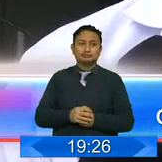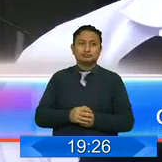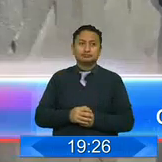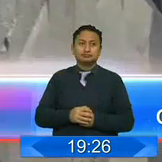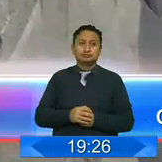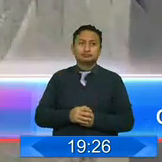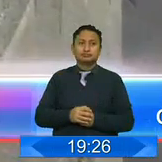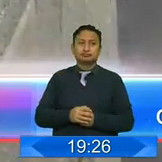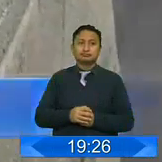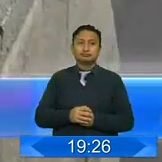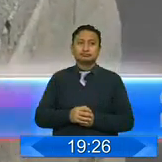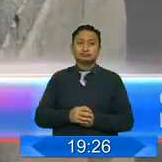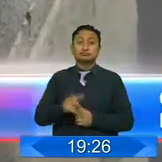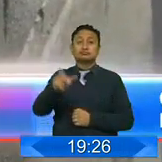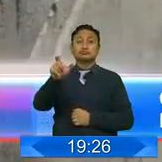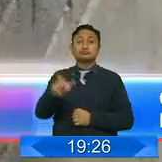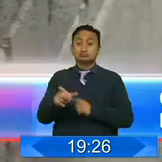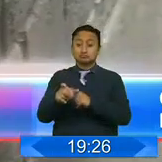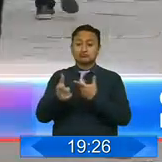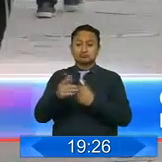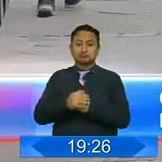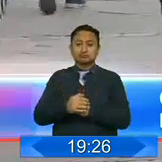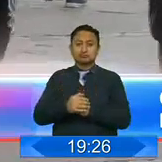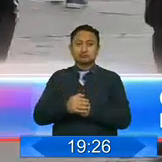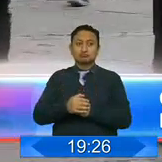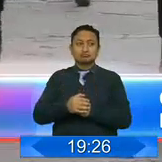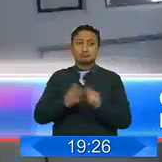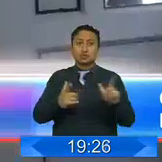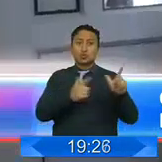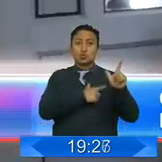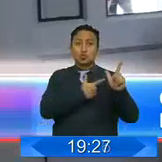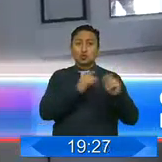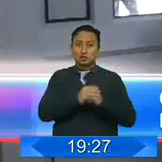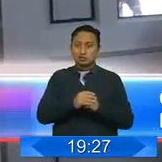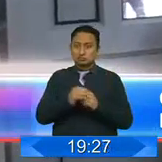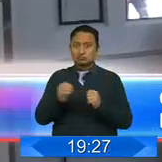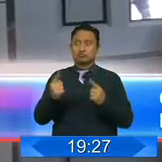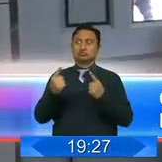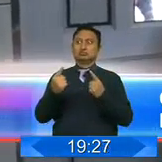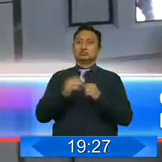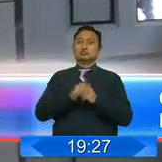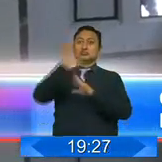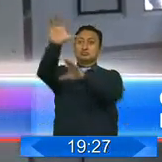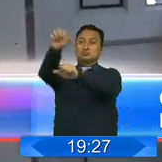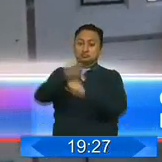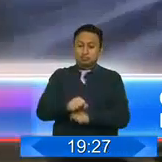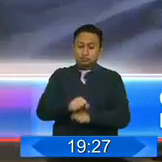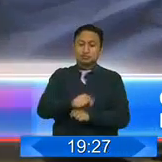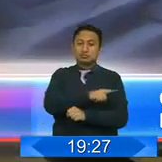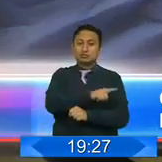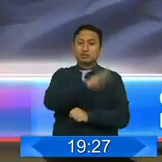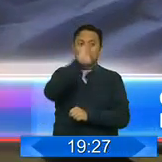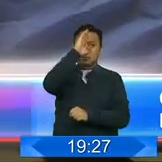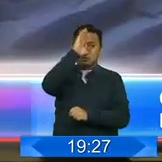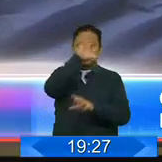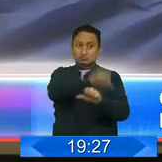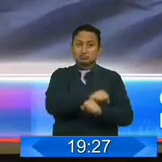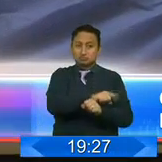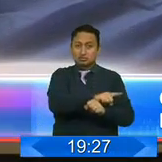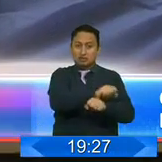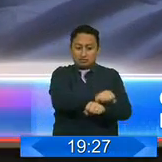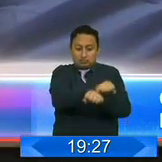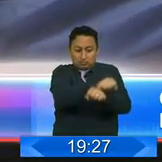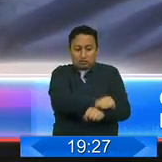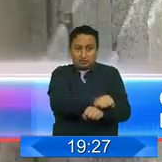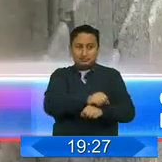que se tienen, ¿no? El atrevido sujeto fue sorprendido por los guardias, sometido por los mismos, sacado del lugar y detenido hasta entregarlo a la